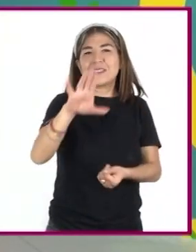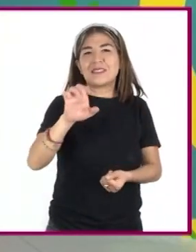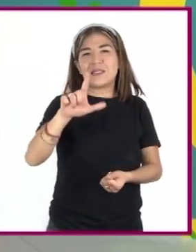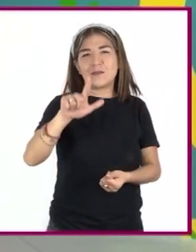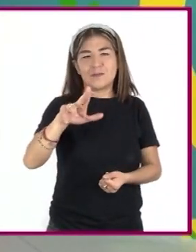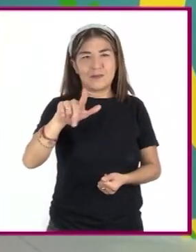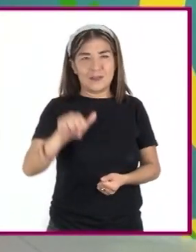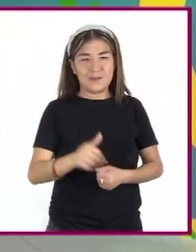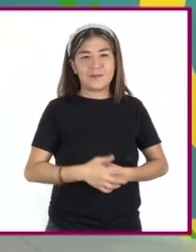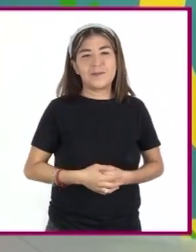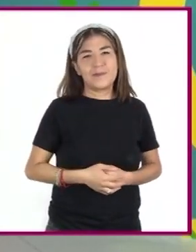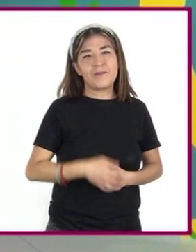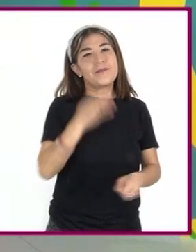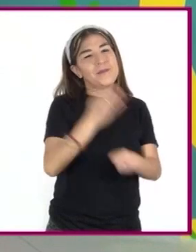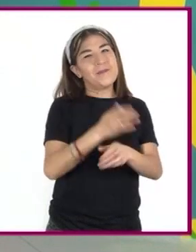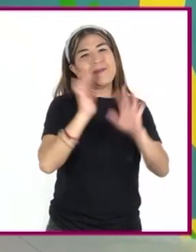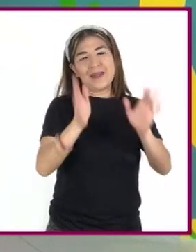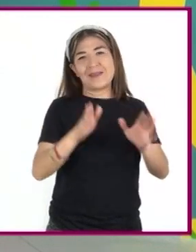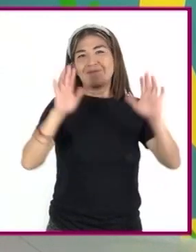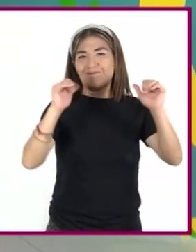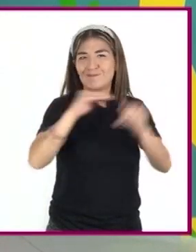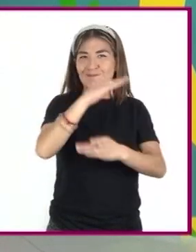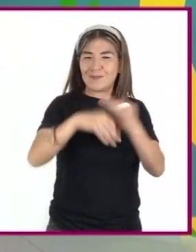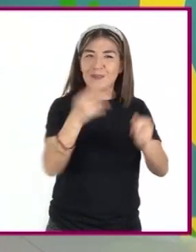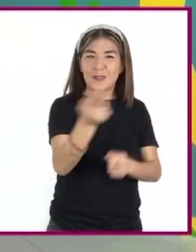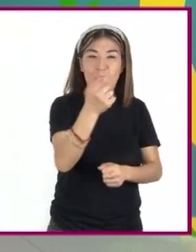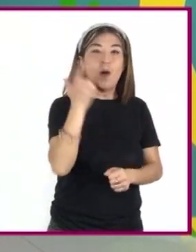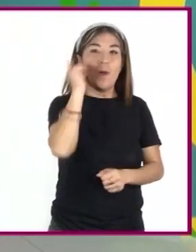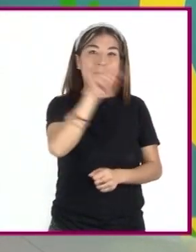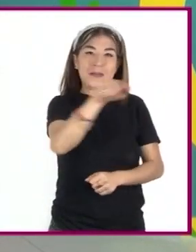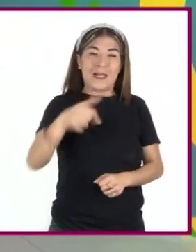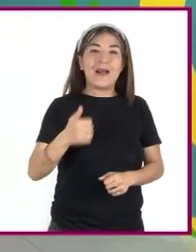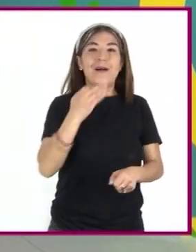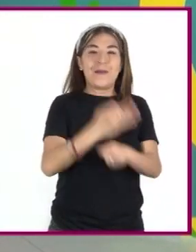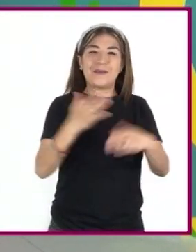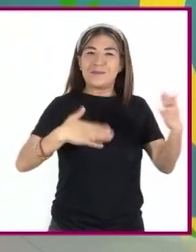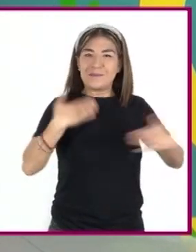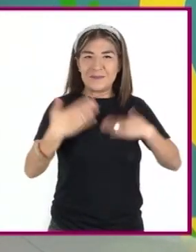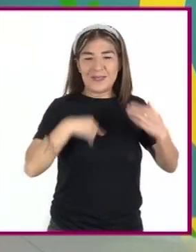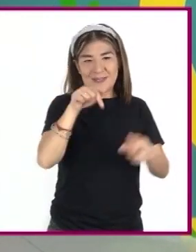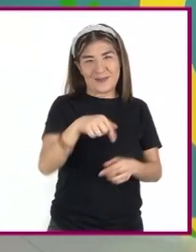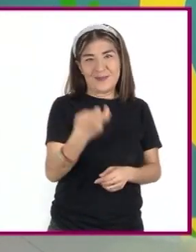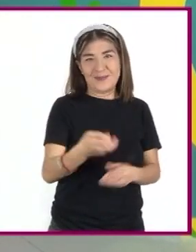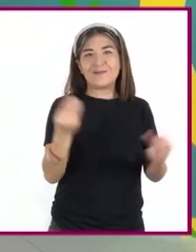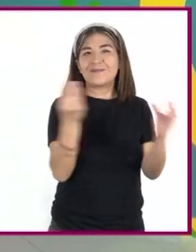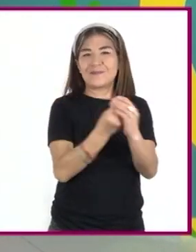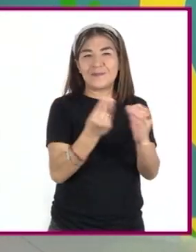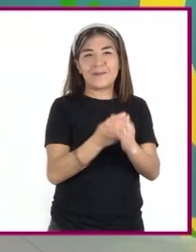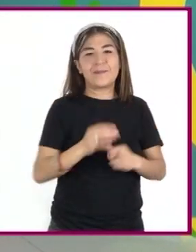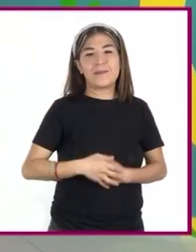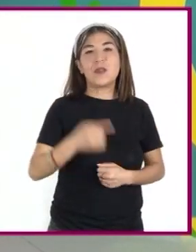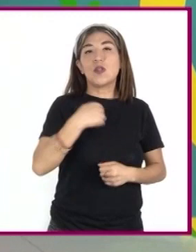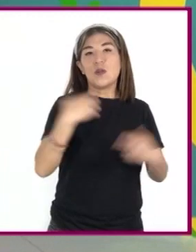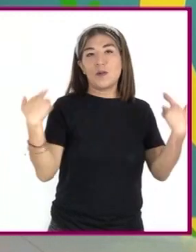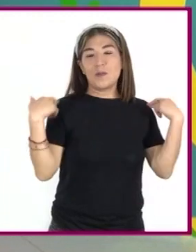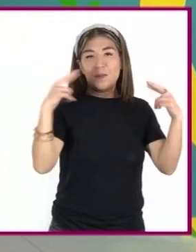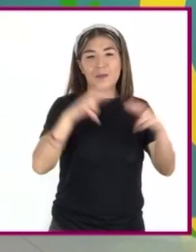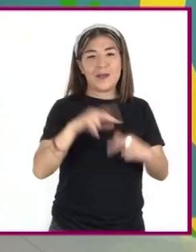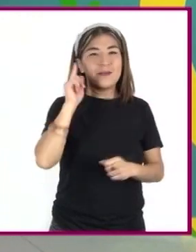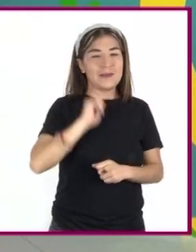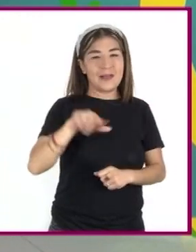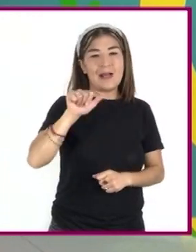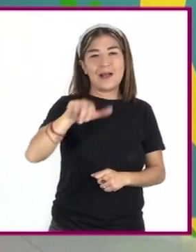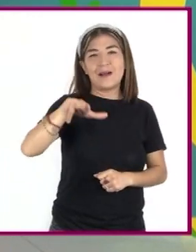Nos despedimos de ustedes. Esperamos que hayan disfrutado tanto como nosotros esta sesión. Soy la profesora